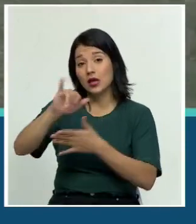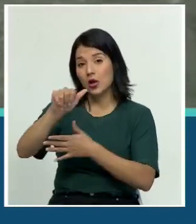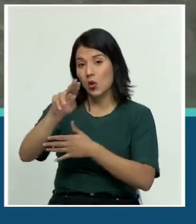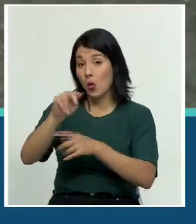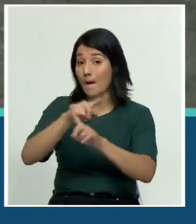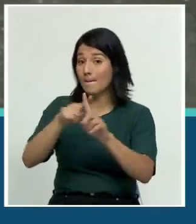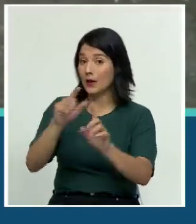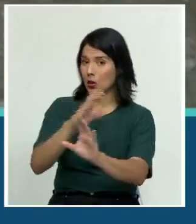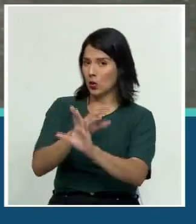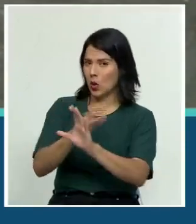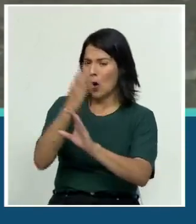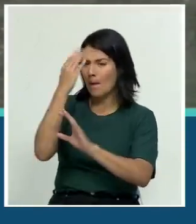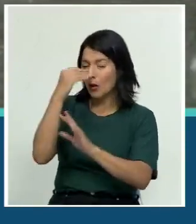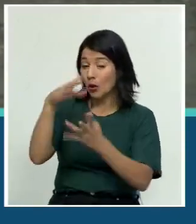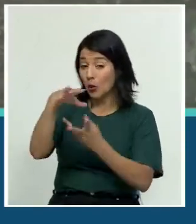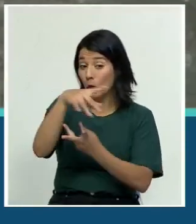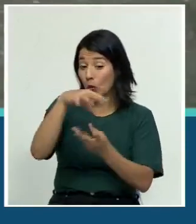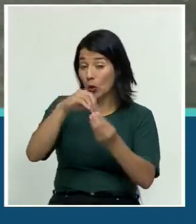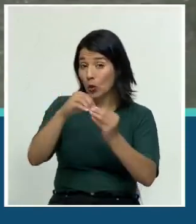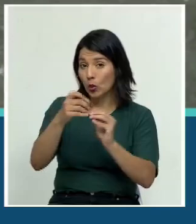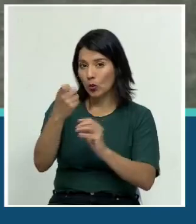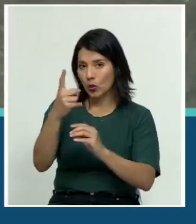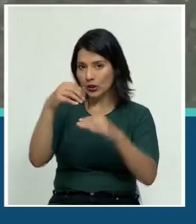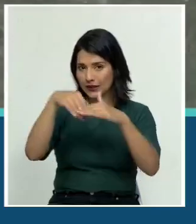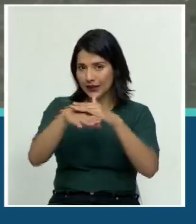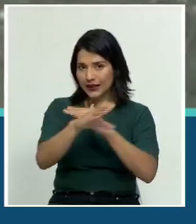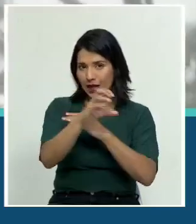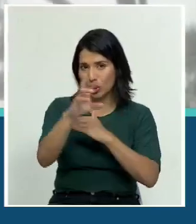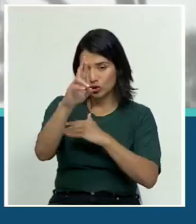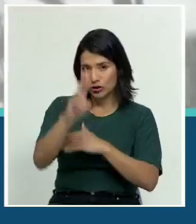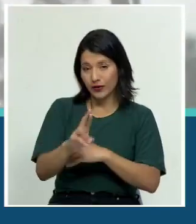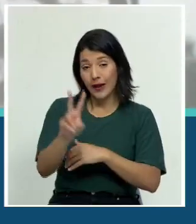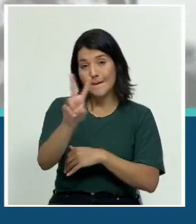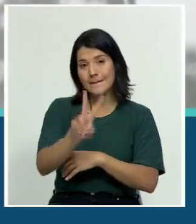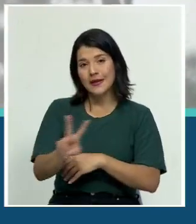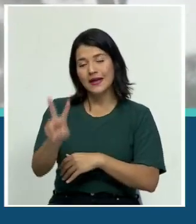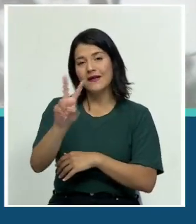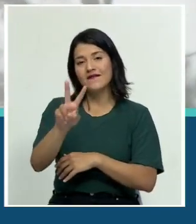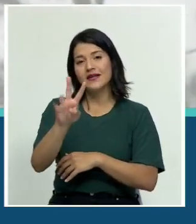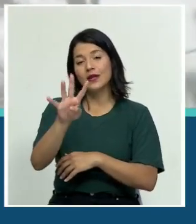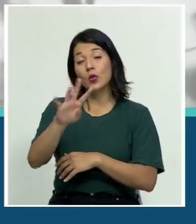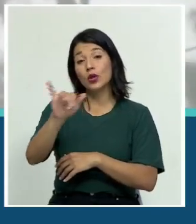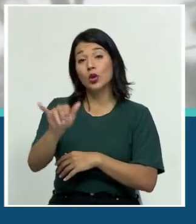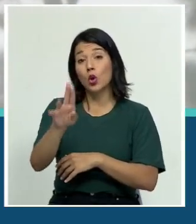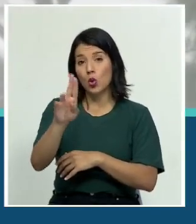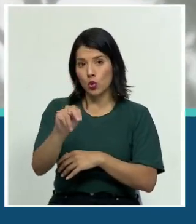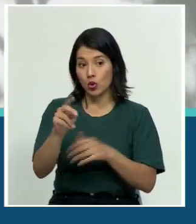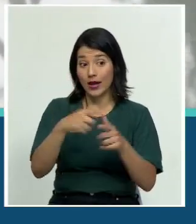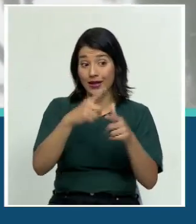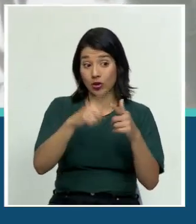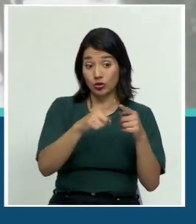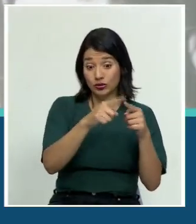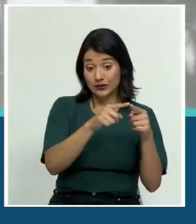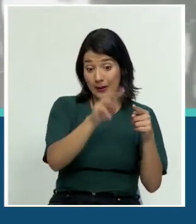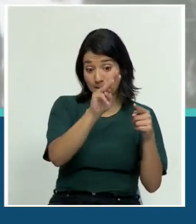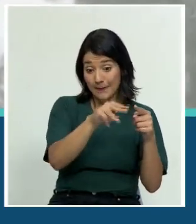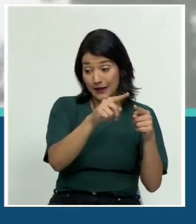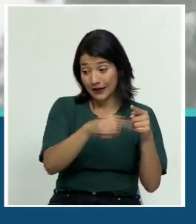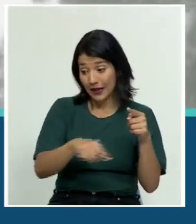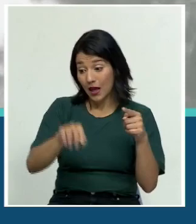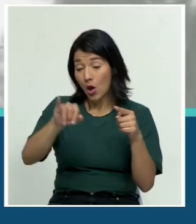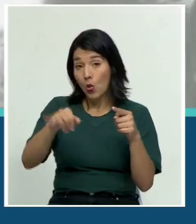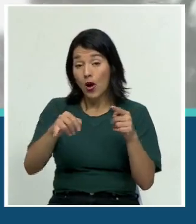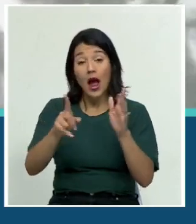onda tropical número 11 pasará por el país el viernes 24 de junio. Así que entre este martes y jueves se levantan las